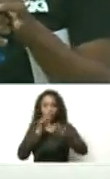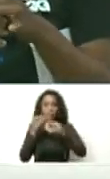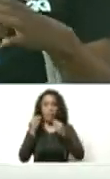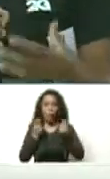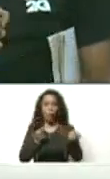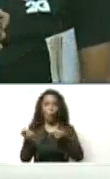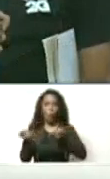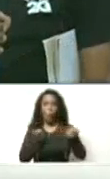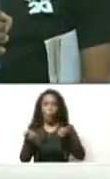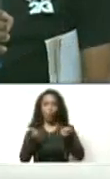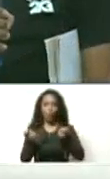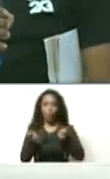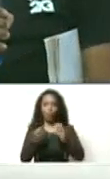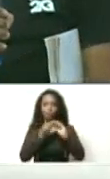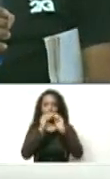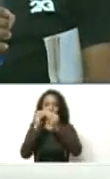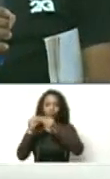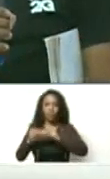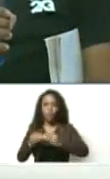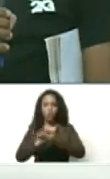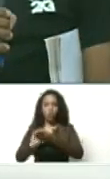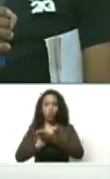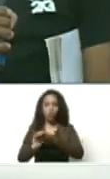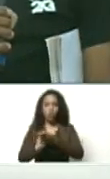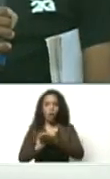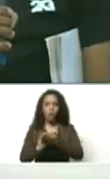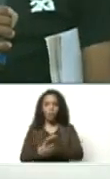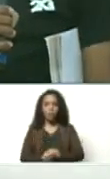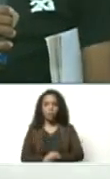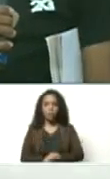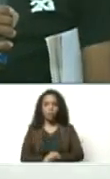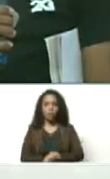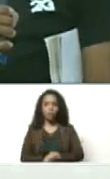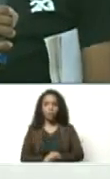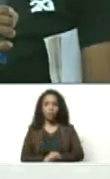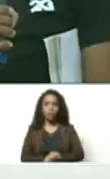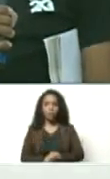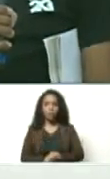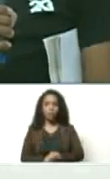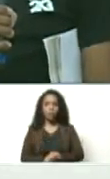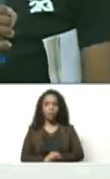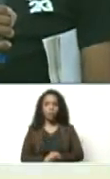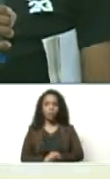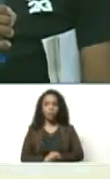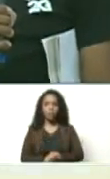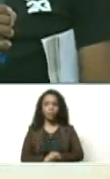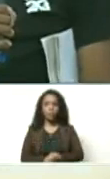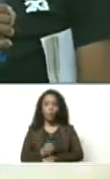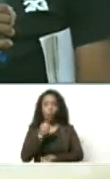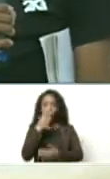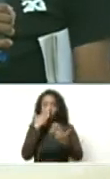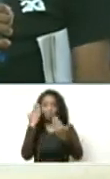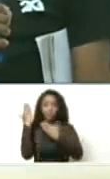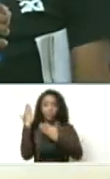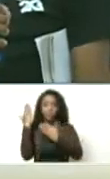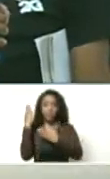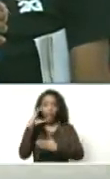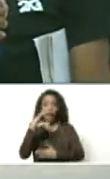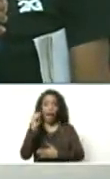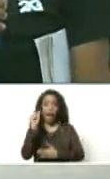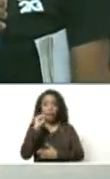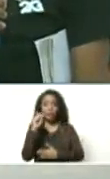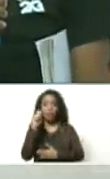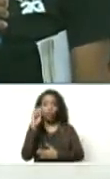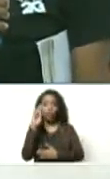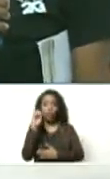regularizar, arreglar, resolver, solucionar. Bueno, ahí está Castro Soteldo, también se